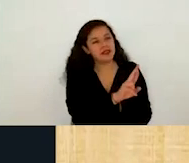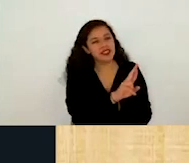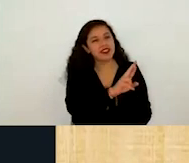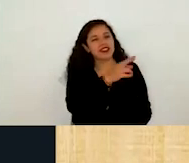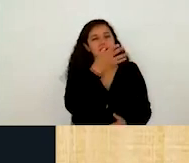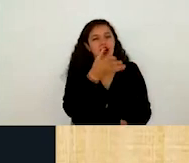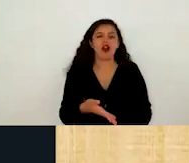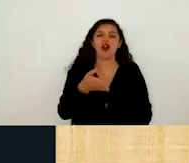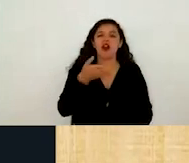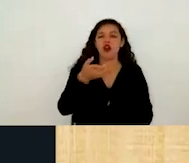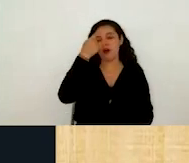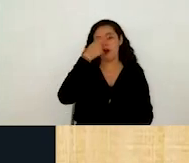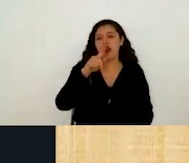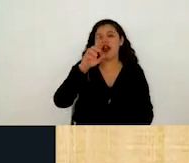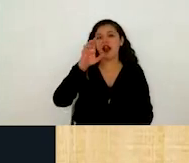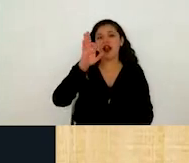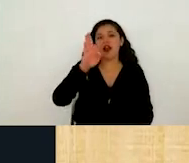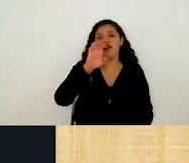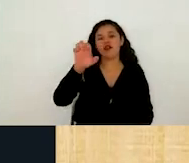como también ustedes lo conocen